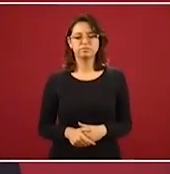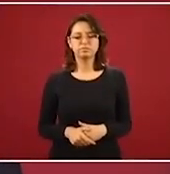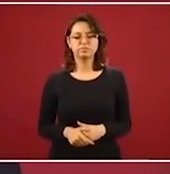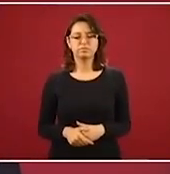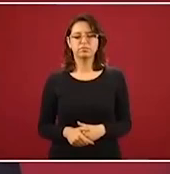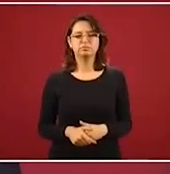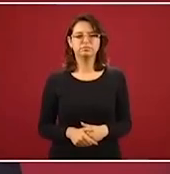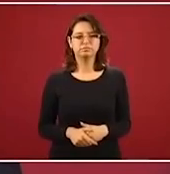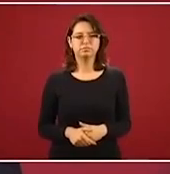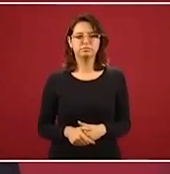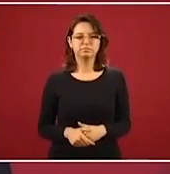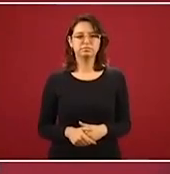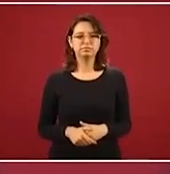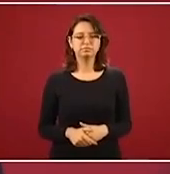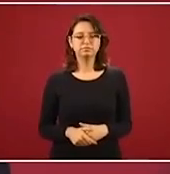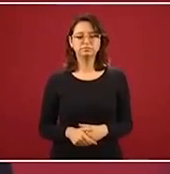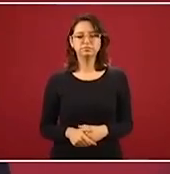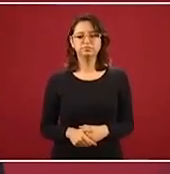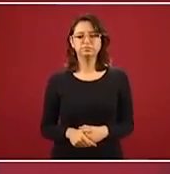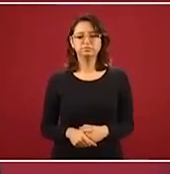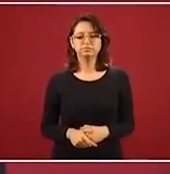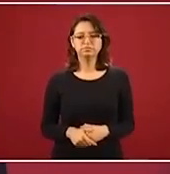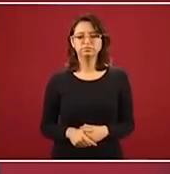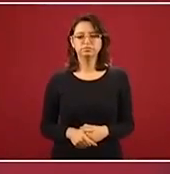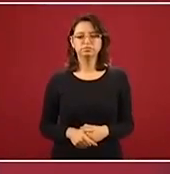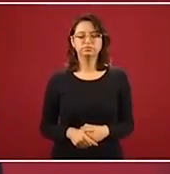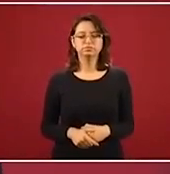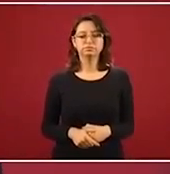influyó en